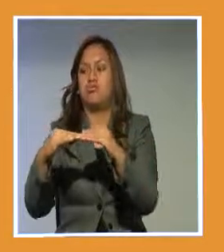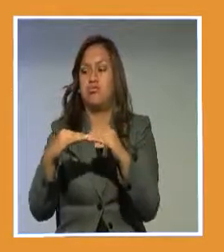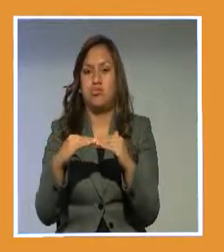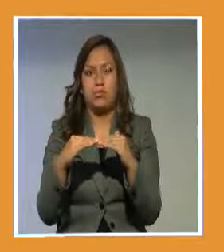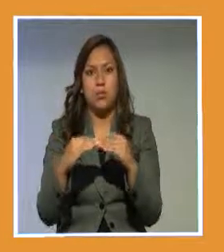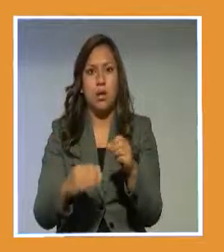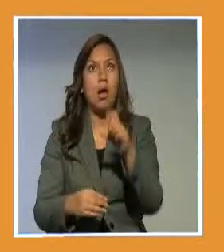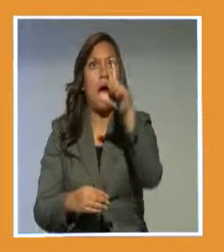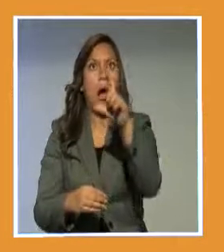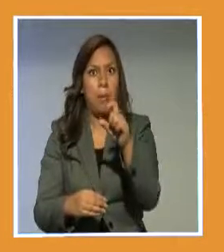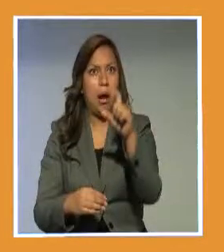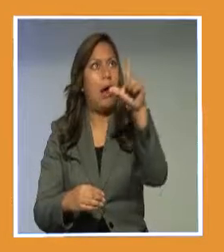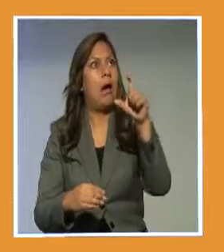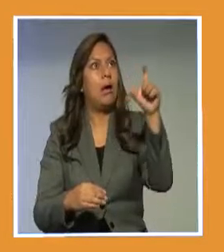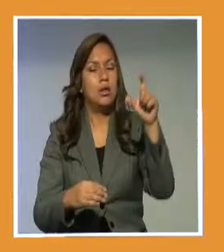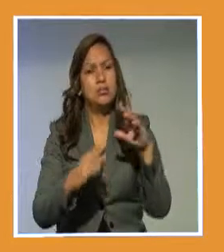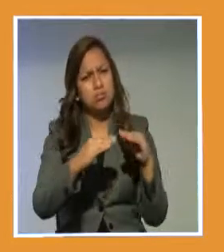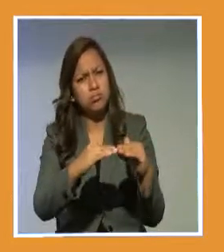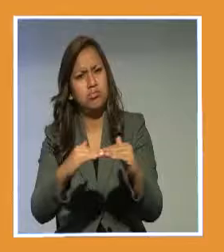tendría ningún tipo